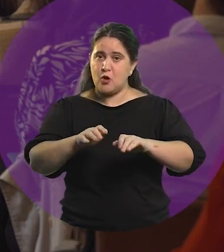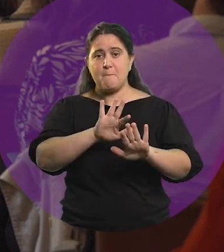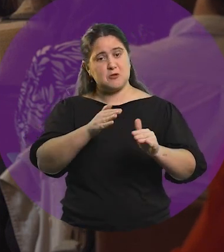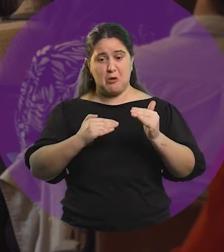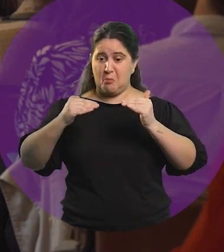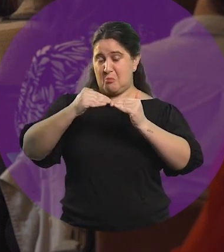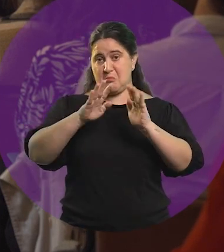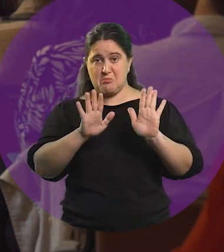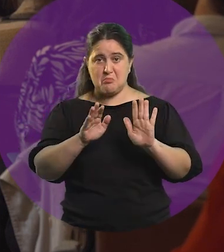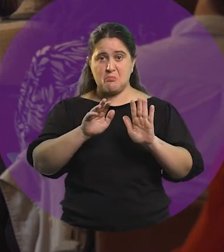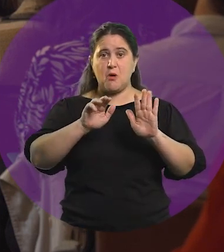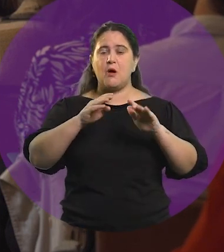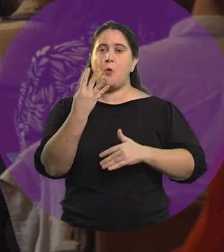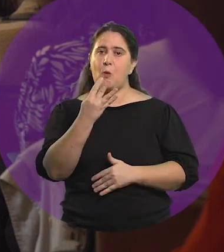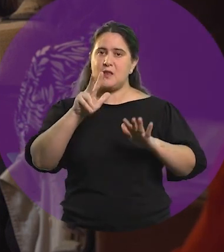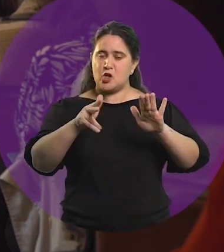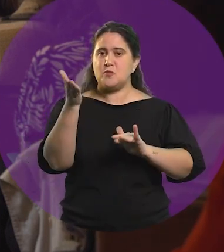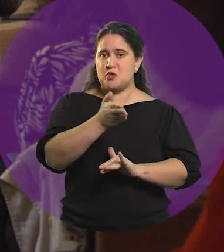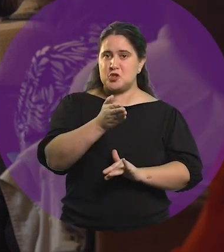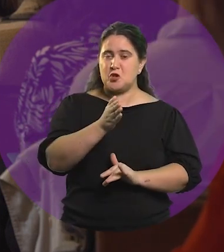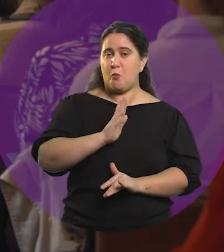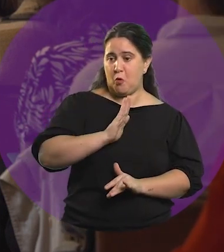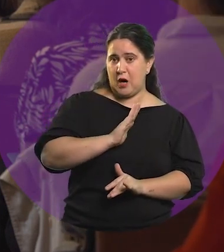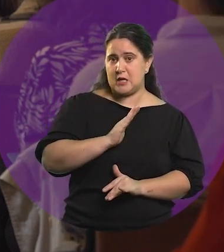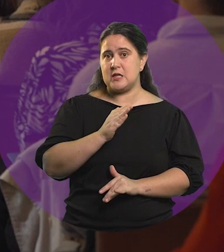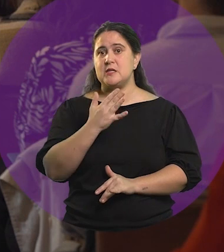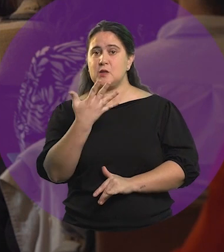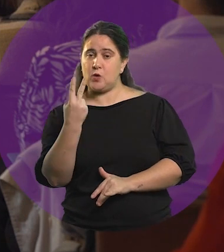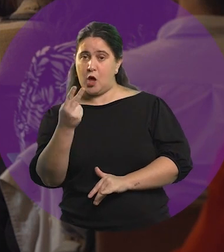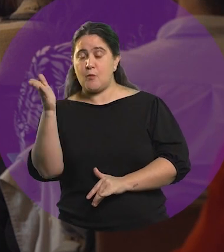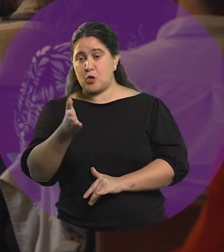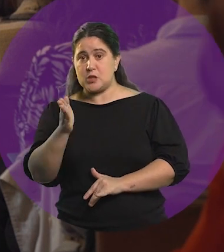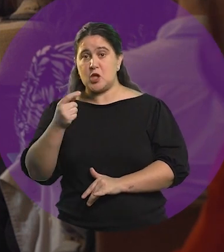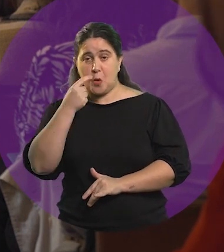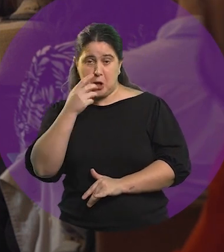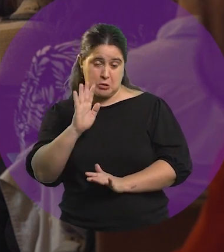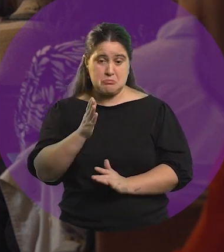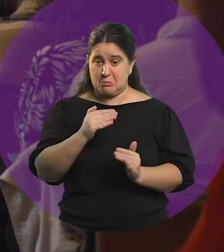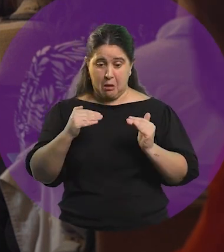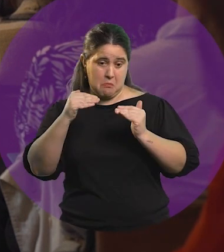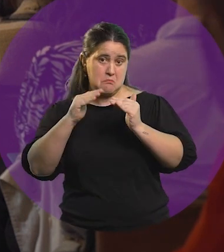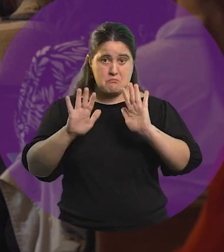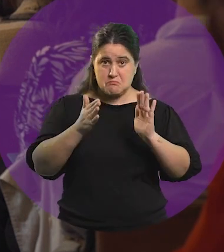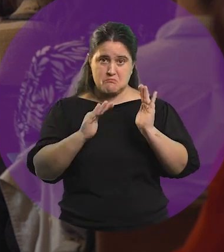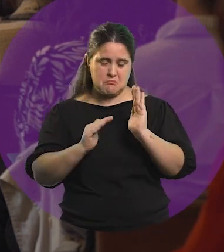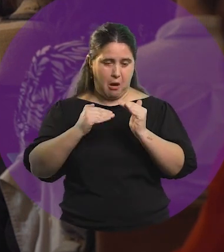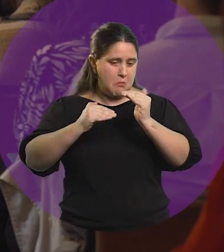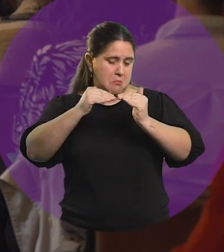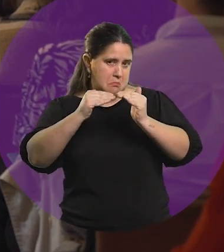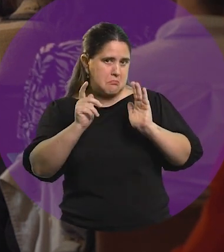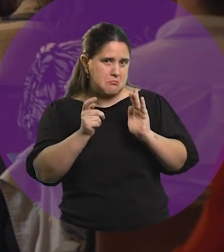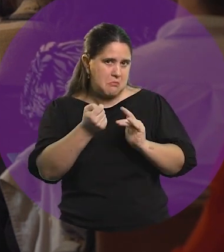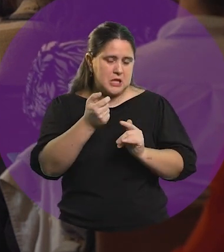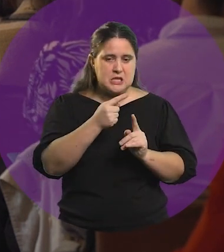estaban más o menos repartidos, 48% mujeres, ¿sí? 52 varones, ¿no? Más o menos las mujeres somos la mitad de la población, entraba mitad y mitad en ingeniería